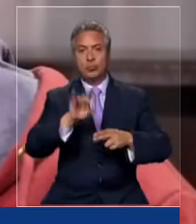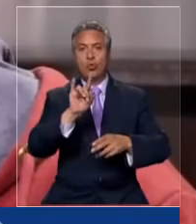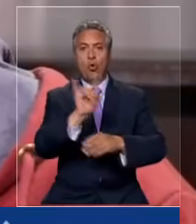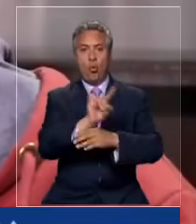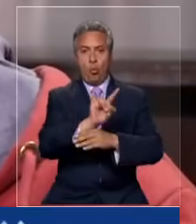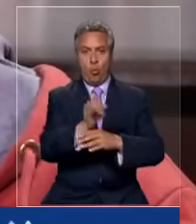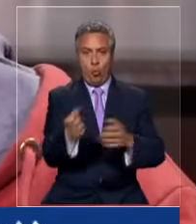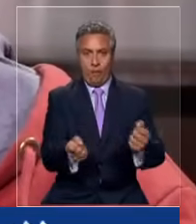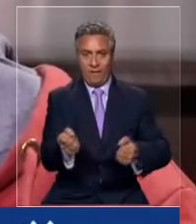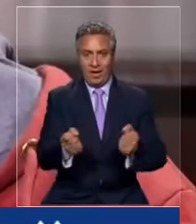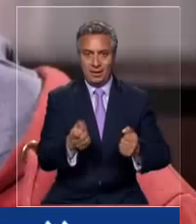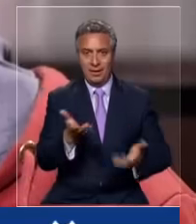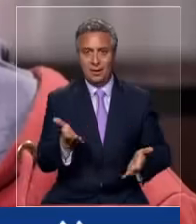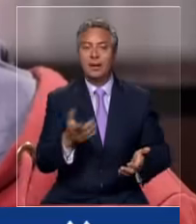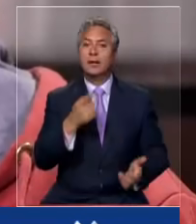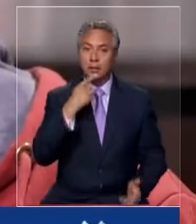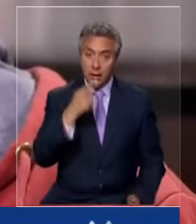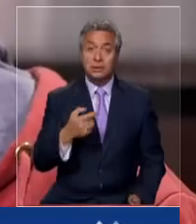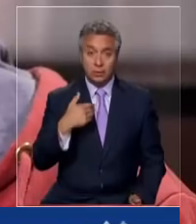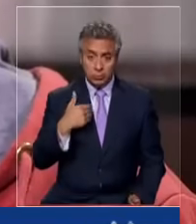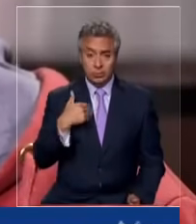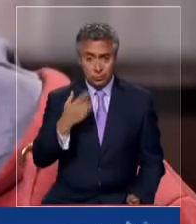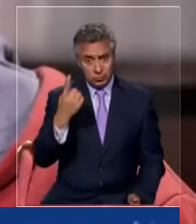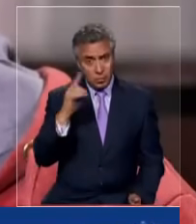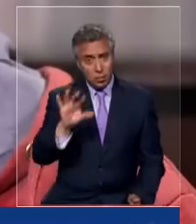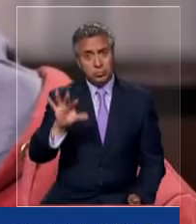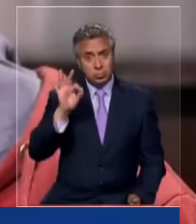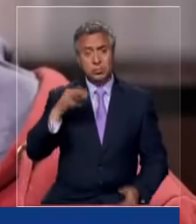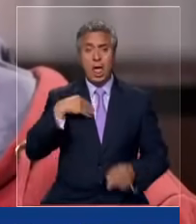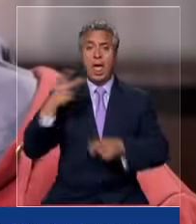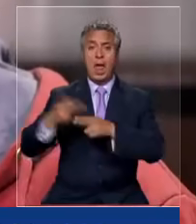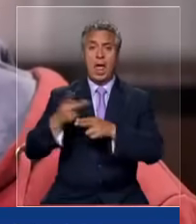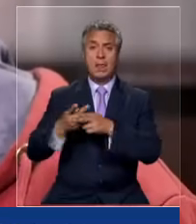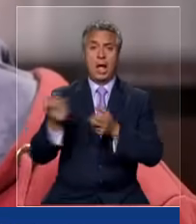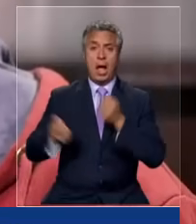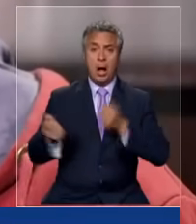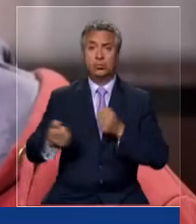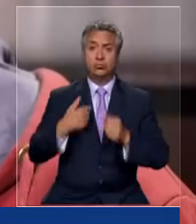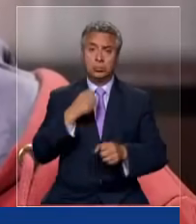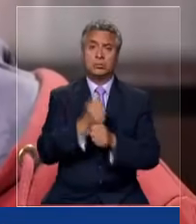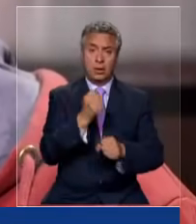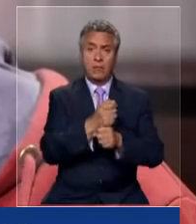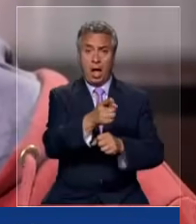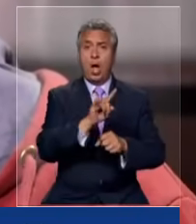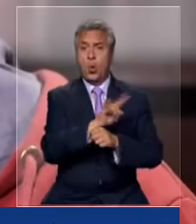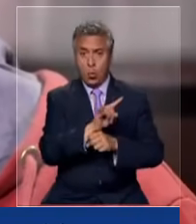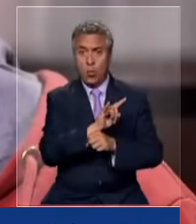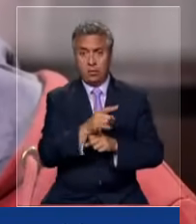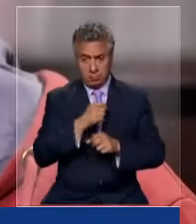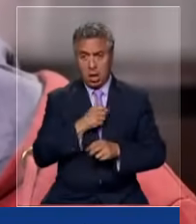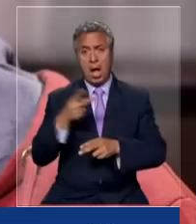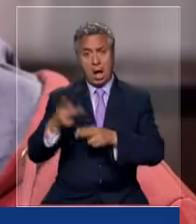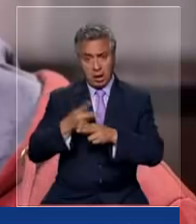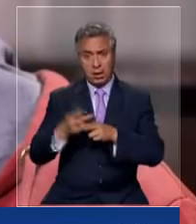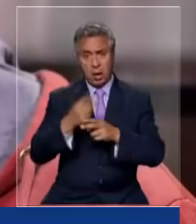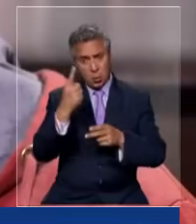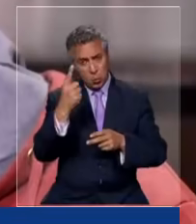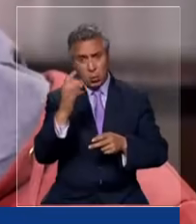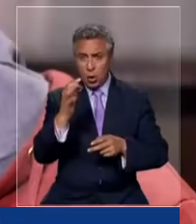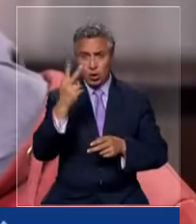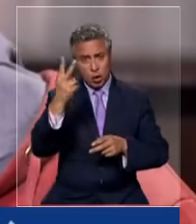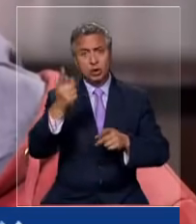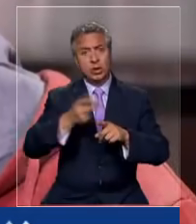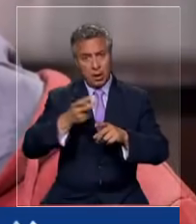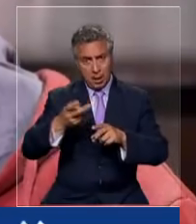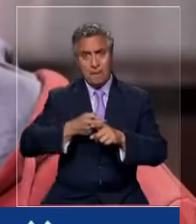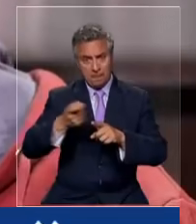y tuve la opción de arrendar vehículo para trabajar en Uber. Arrendé 1 o 2 meses